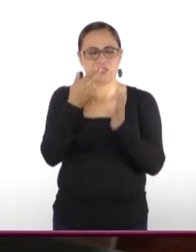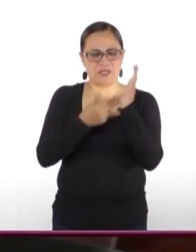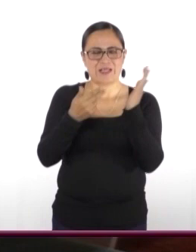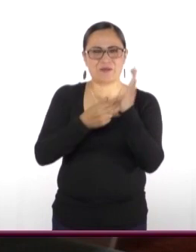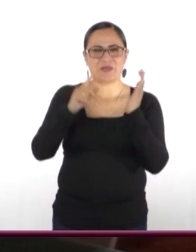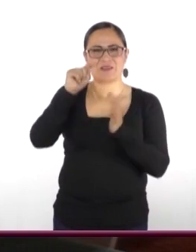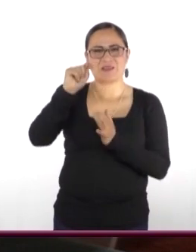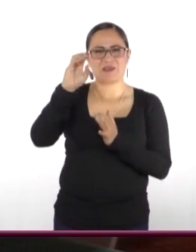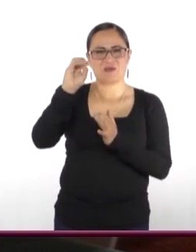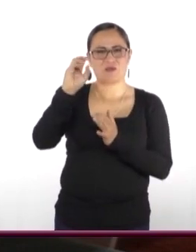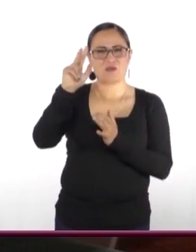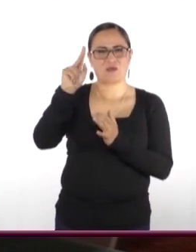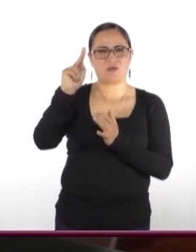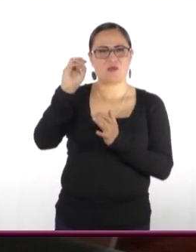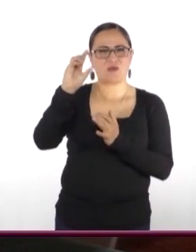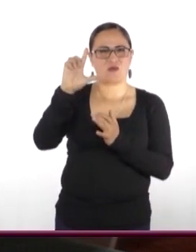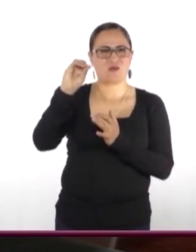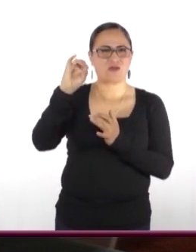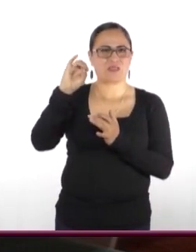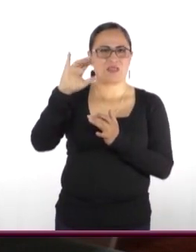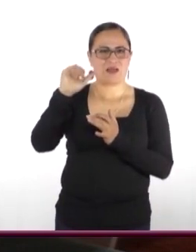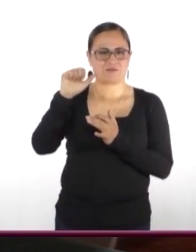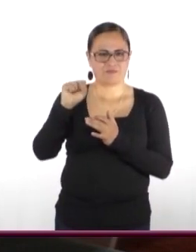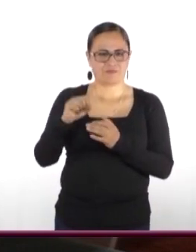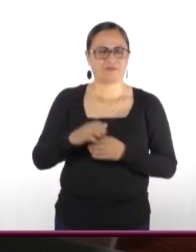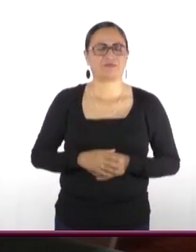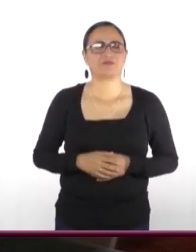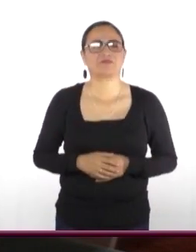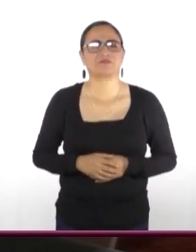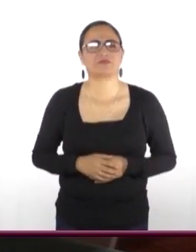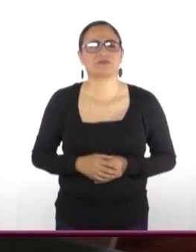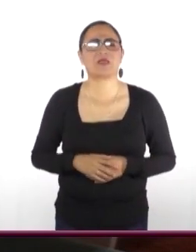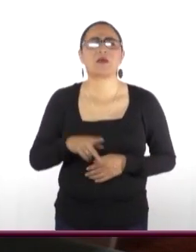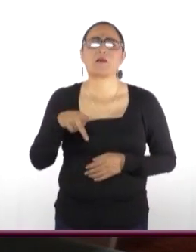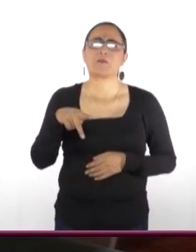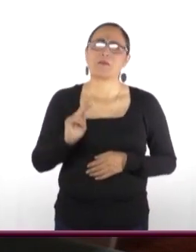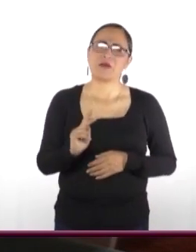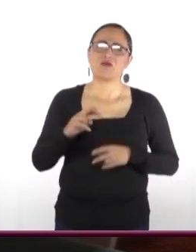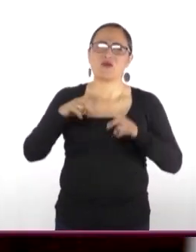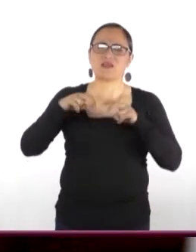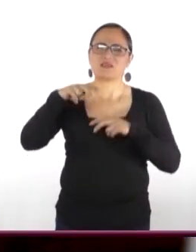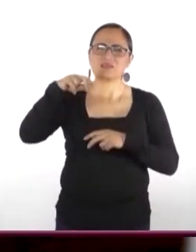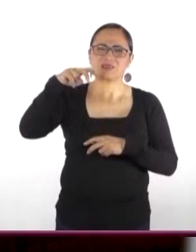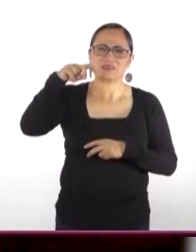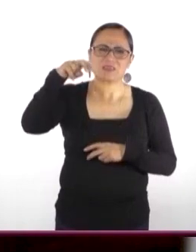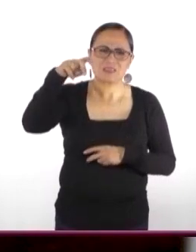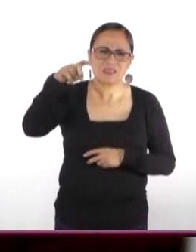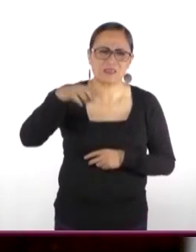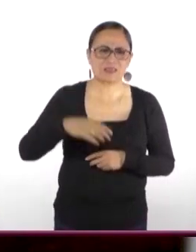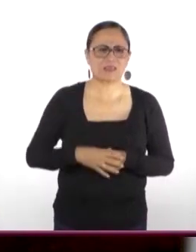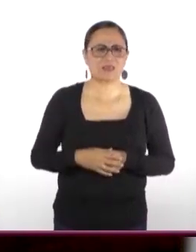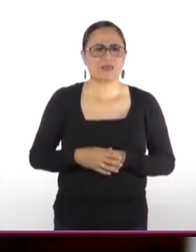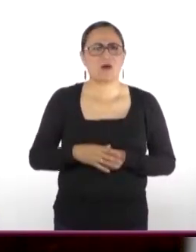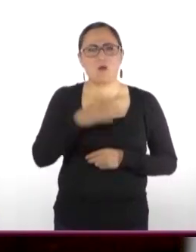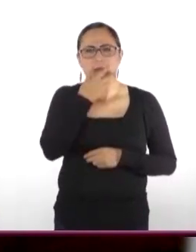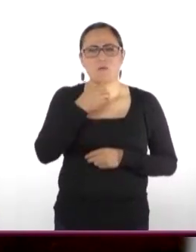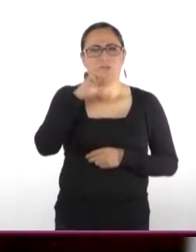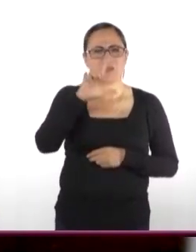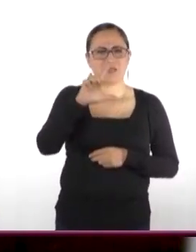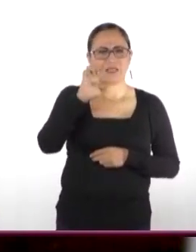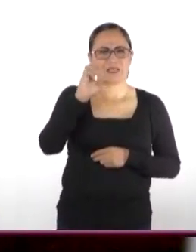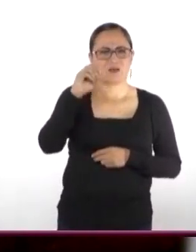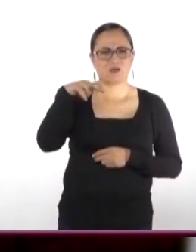puede utilizar herramientas topológicas para ello. ¿Podrías platicarnos un poco sobre qué es la escalera de Penrose